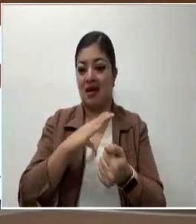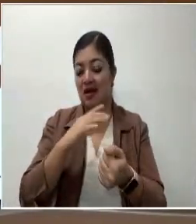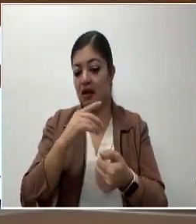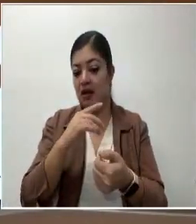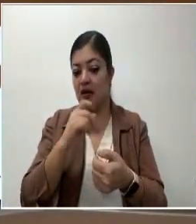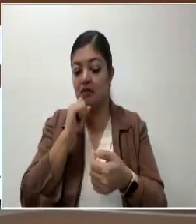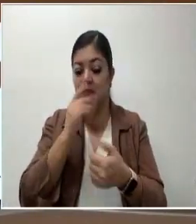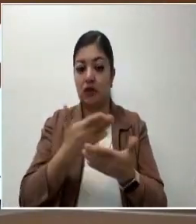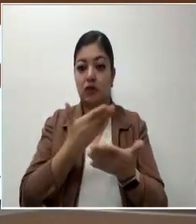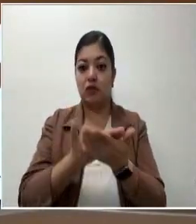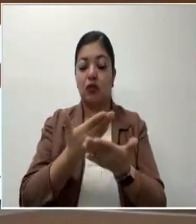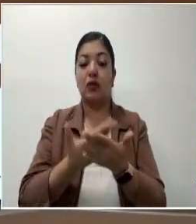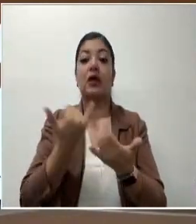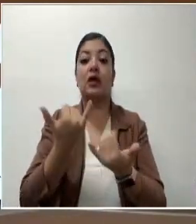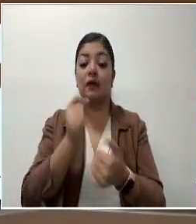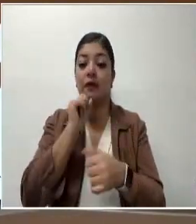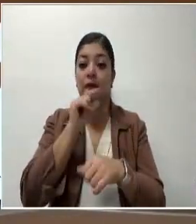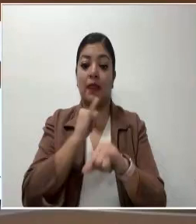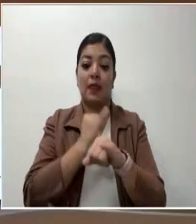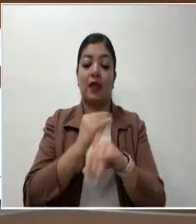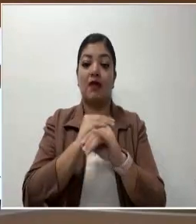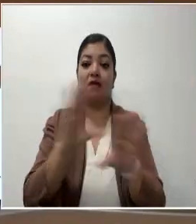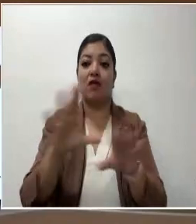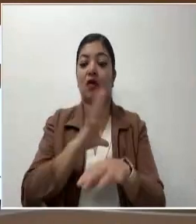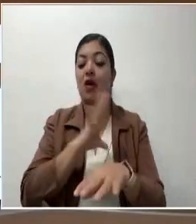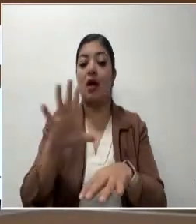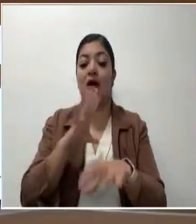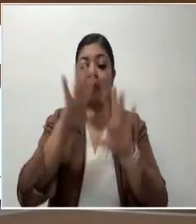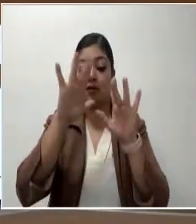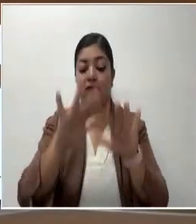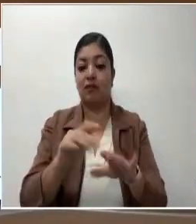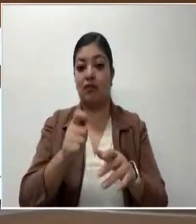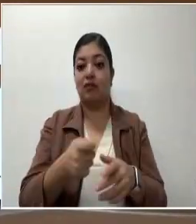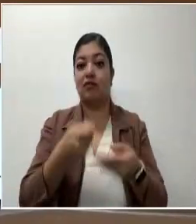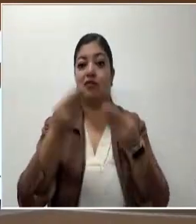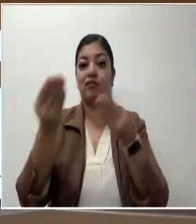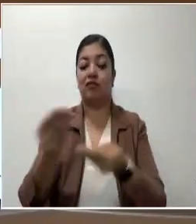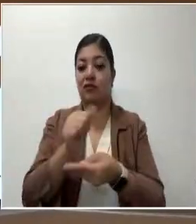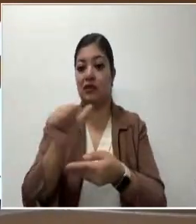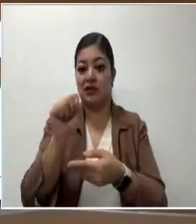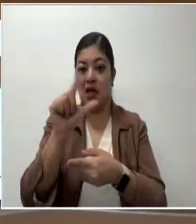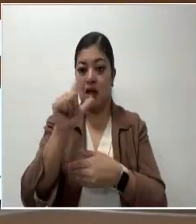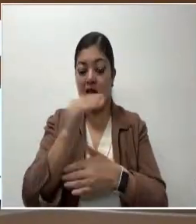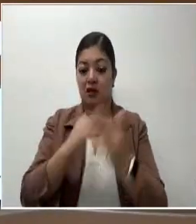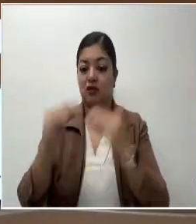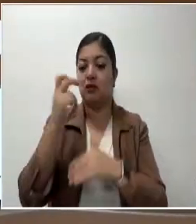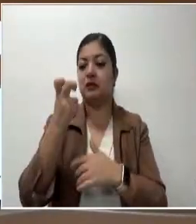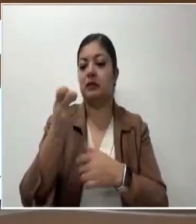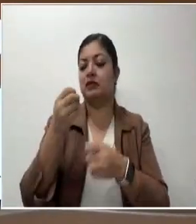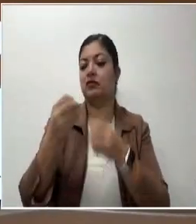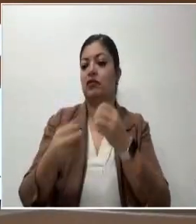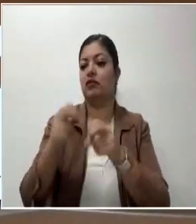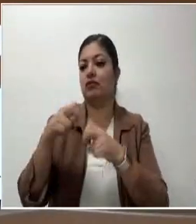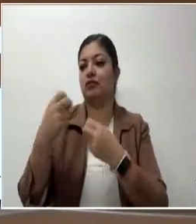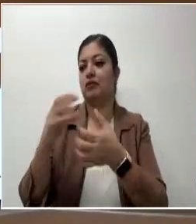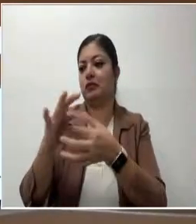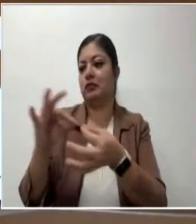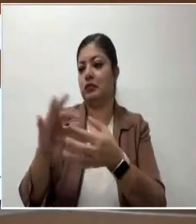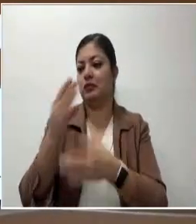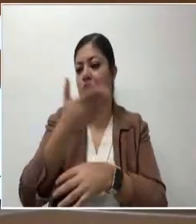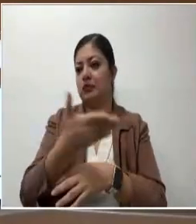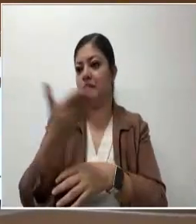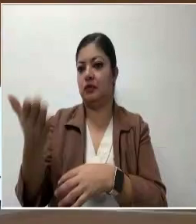e informar la emisión de la sentencia a la sala superior es la cuenta magistrado presidente magistrada